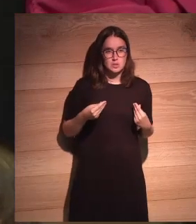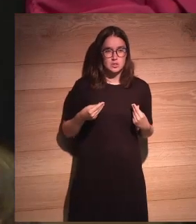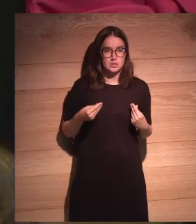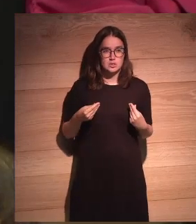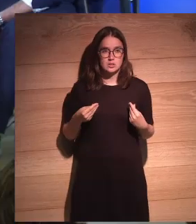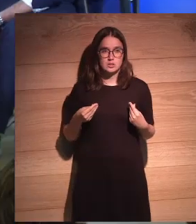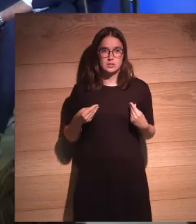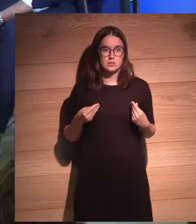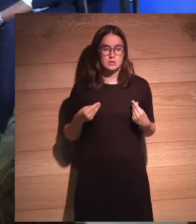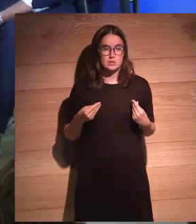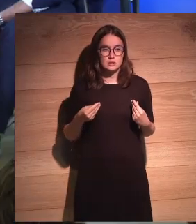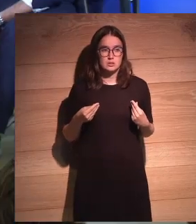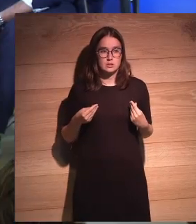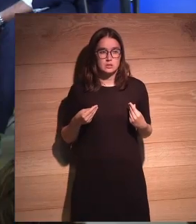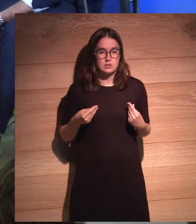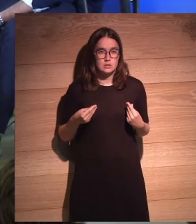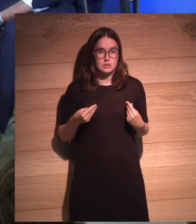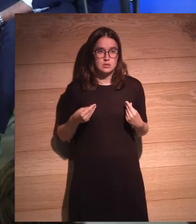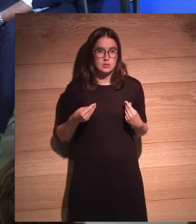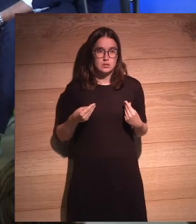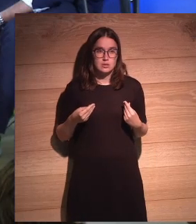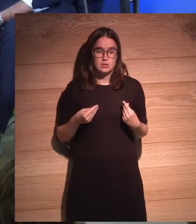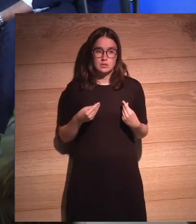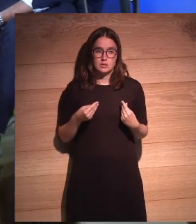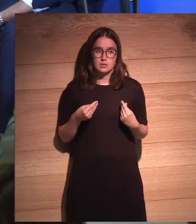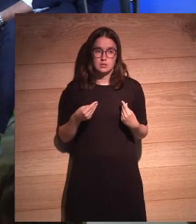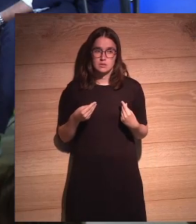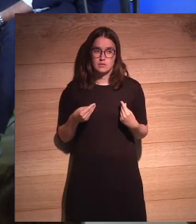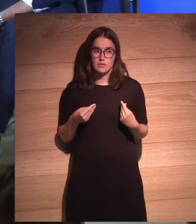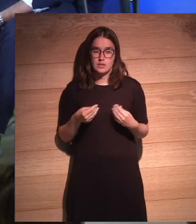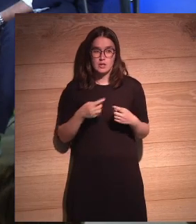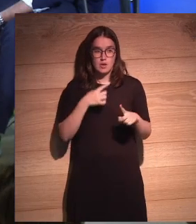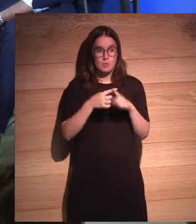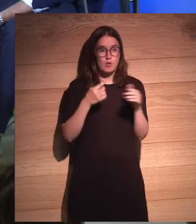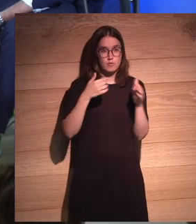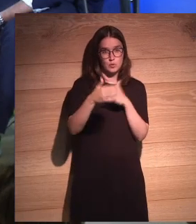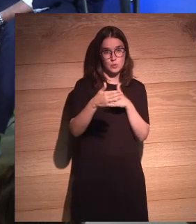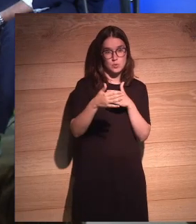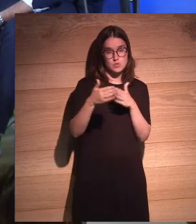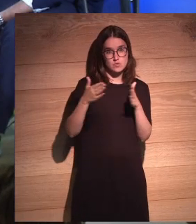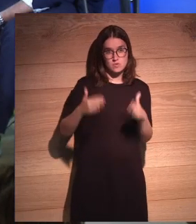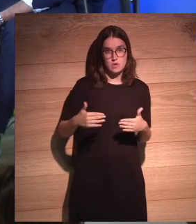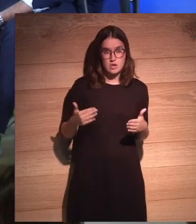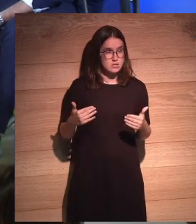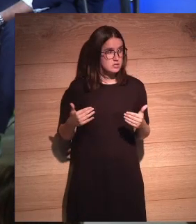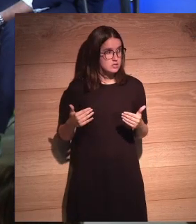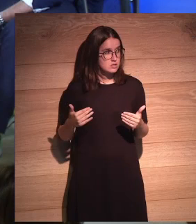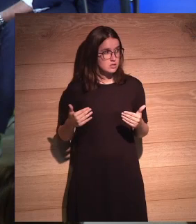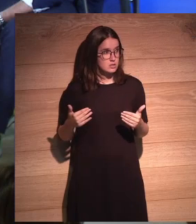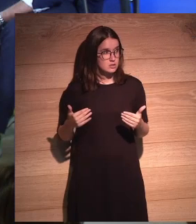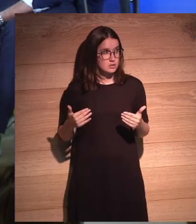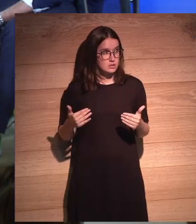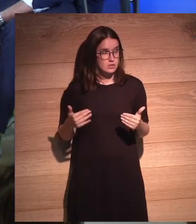están entre los que figura Profuturo como